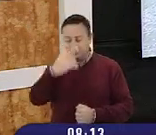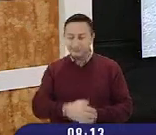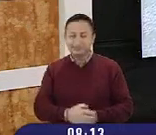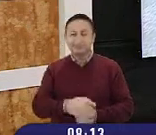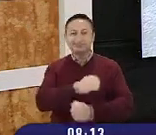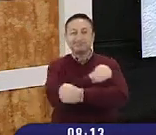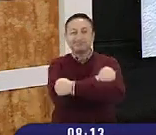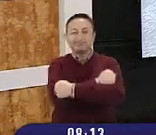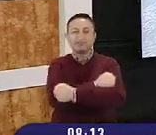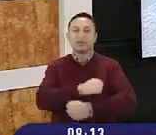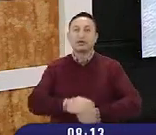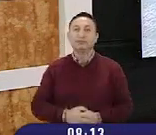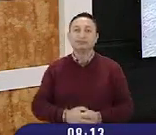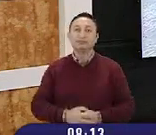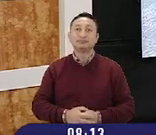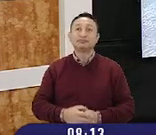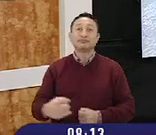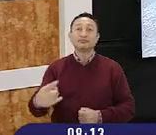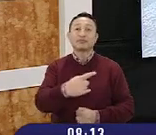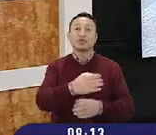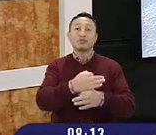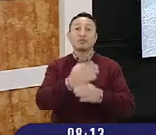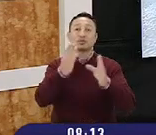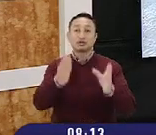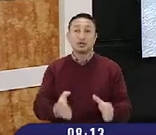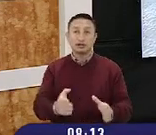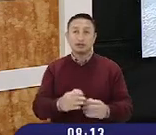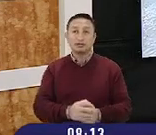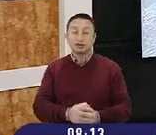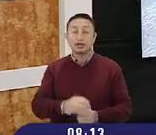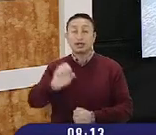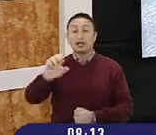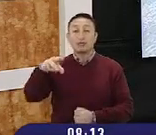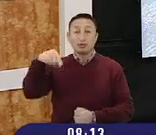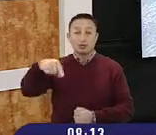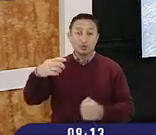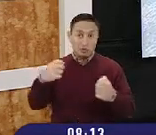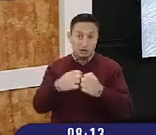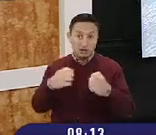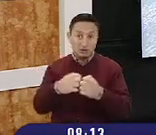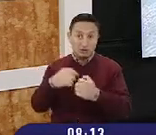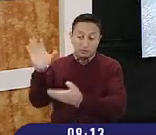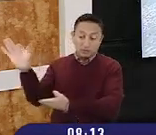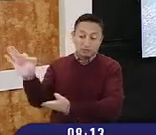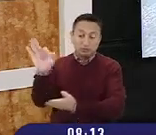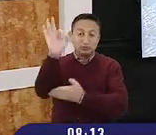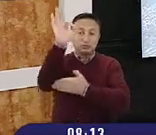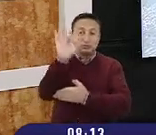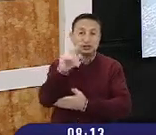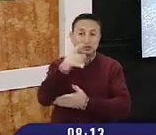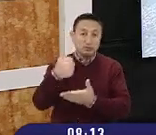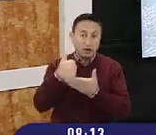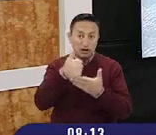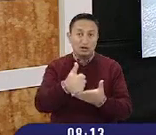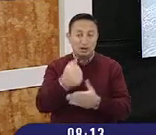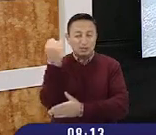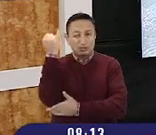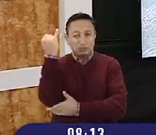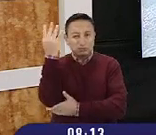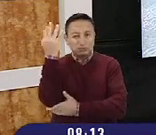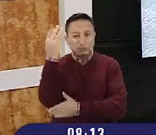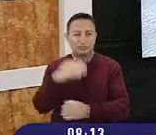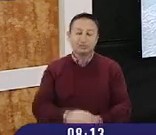querida Pris. Velita para el funcionario y con la cuadrilla que representa la ayuda para esto. Vayan y